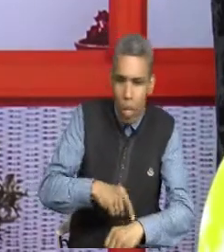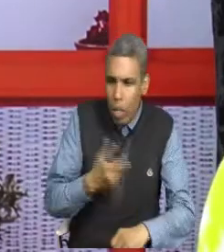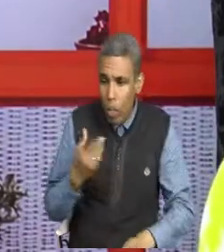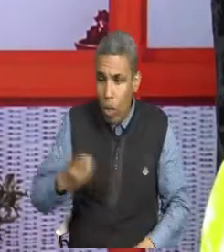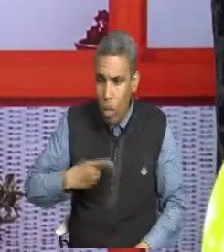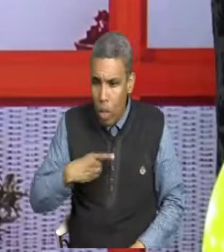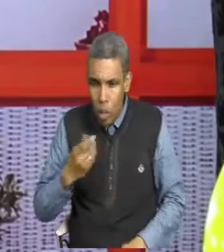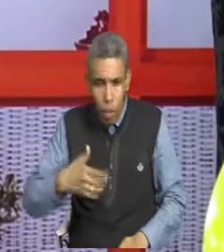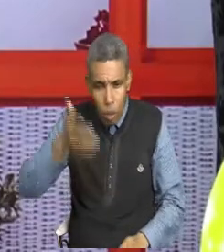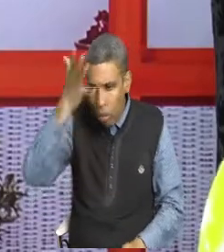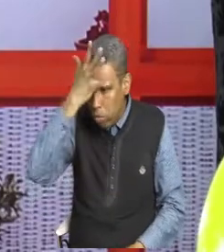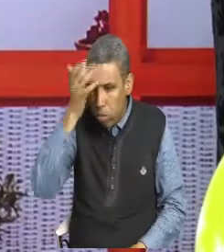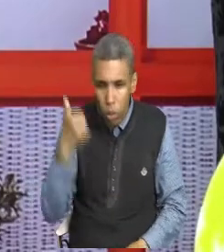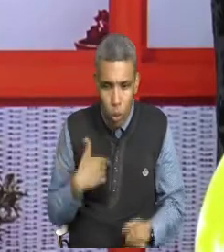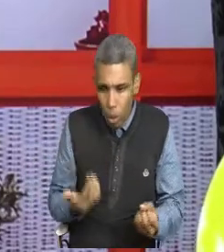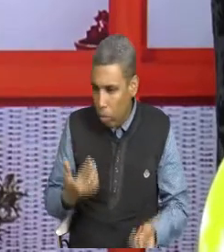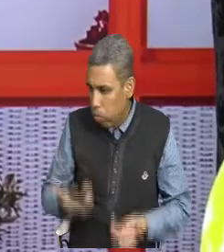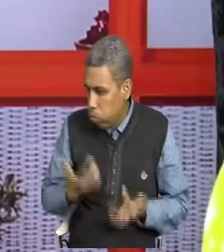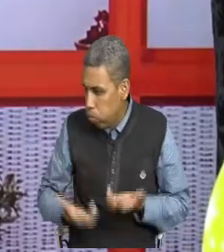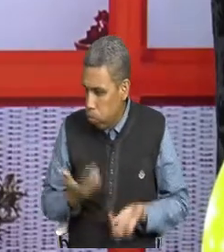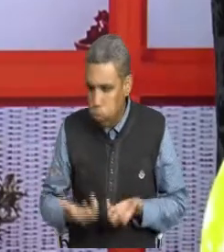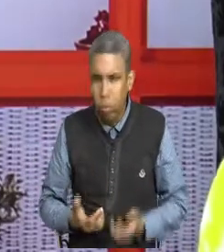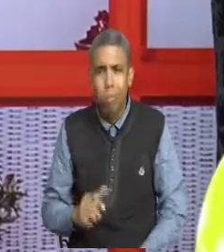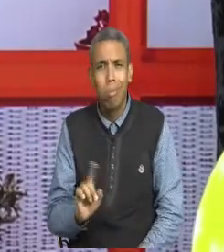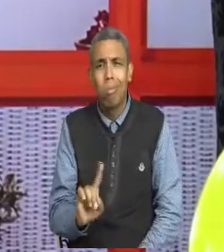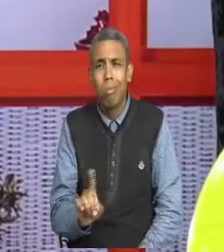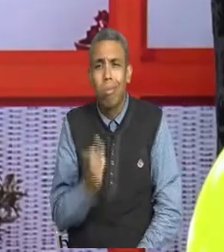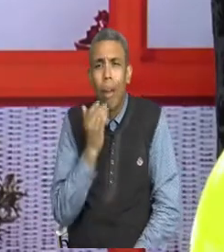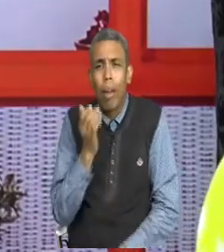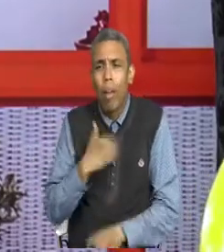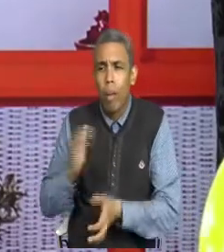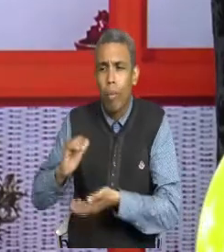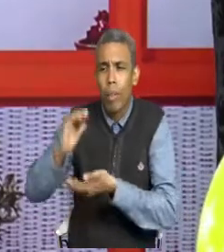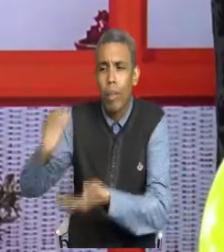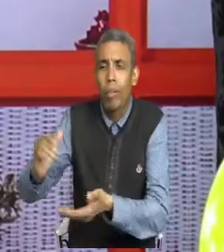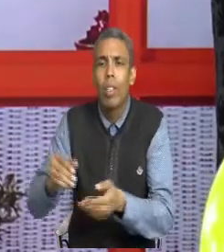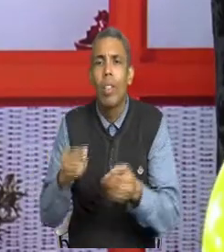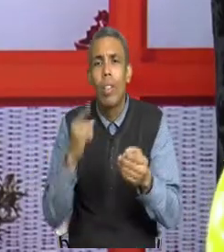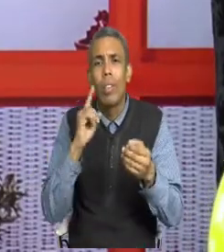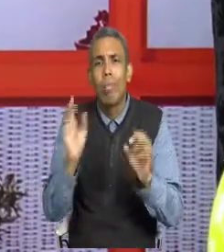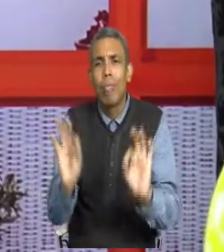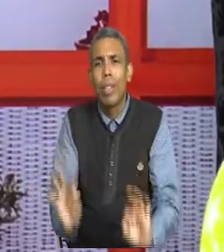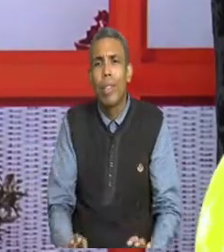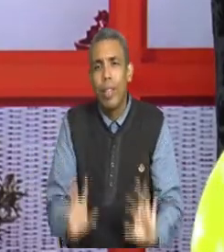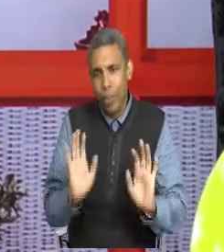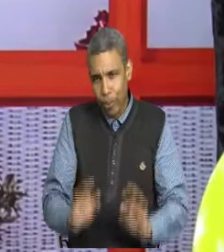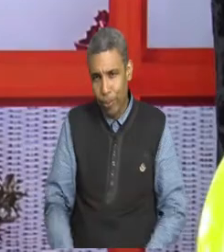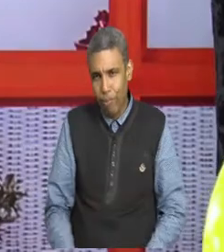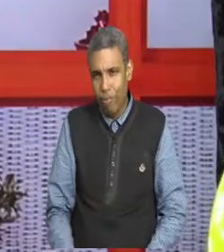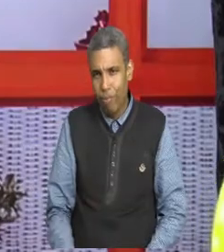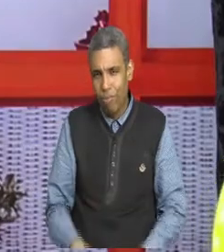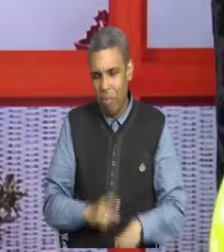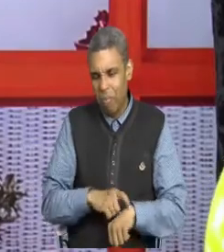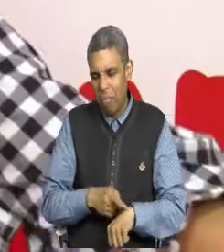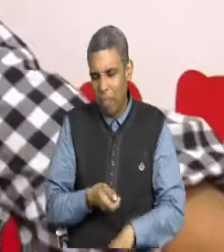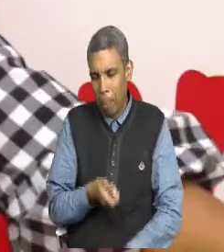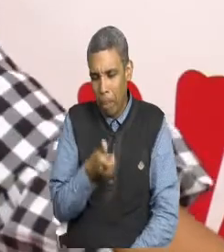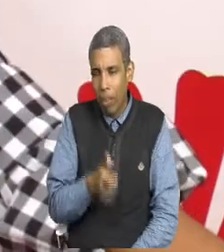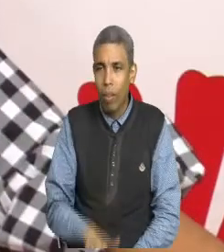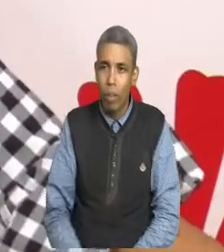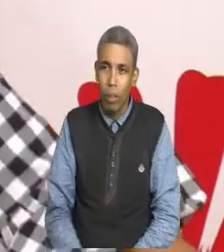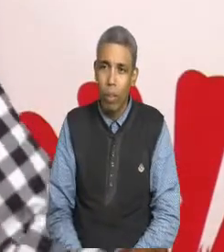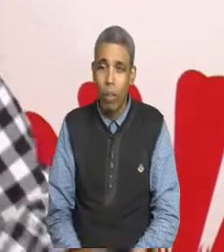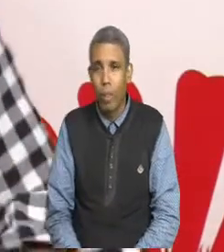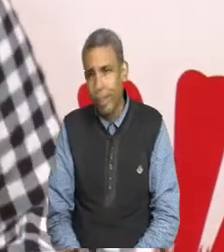días, un día antes. Esto de pronto ya es algo más práctico, necesito un detalle, esto es perfecto para regalar. Bueno, que ahora estoy triste, hágame el